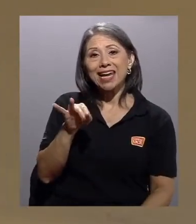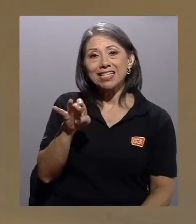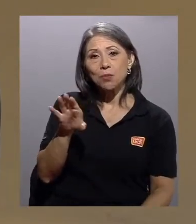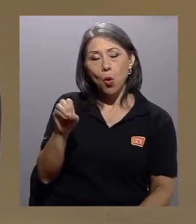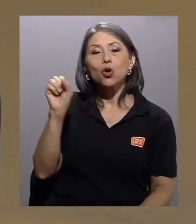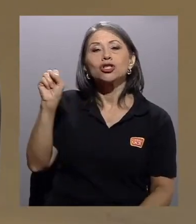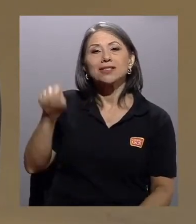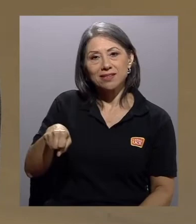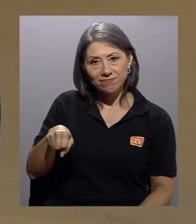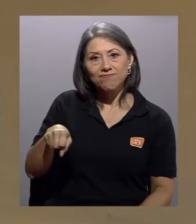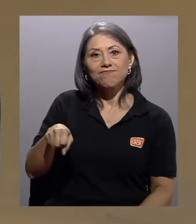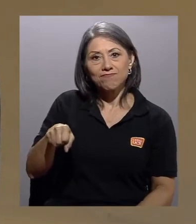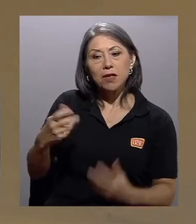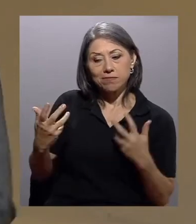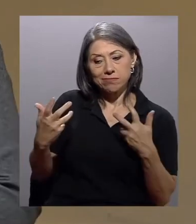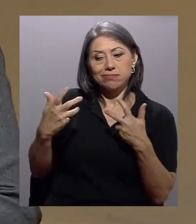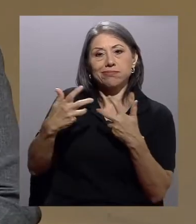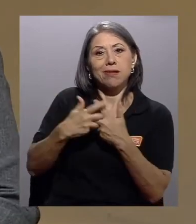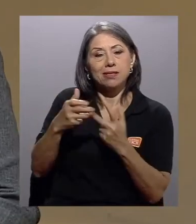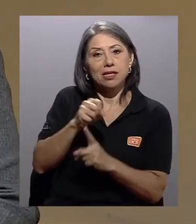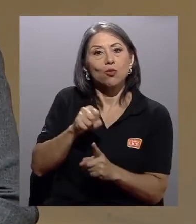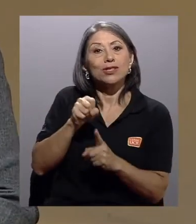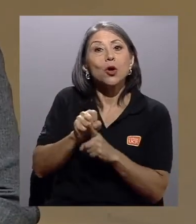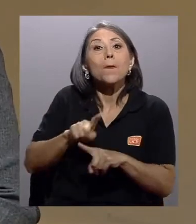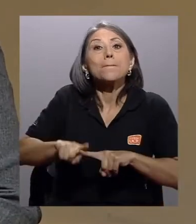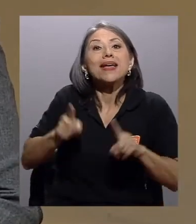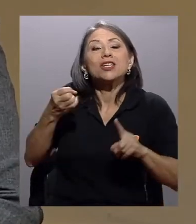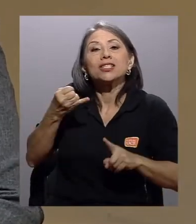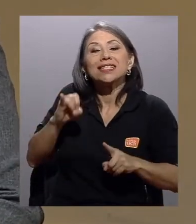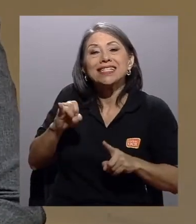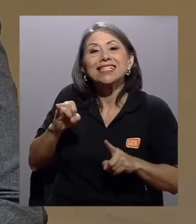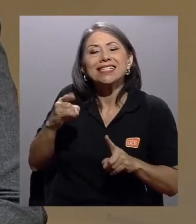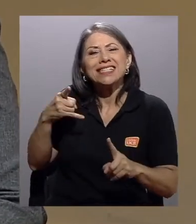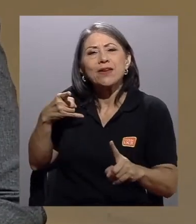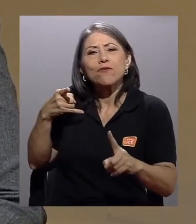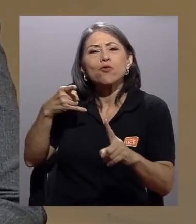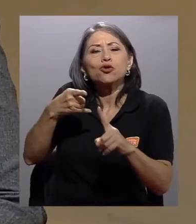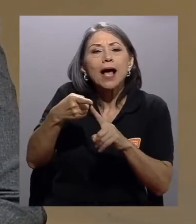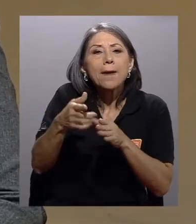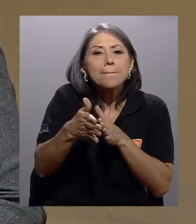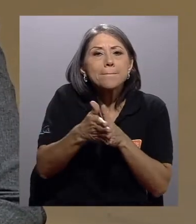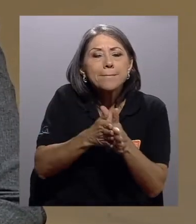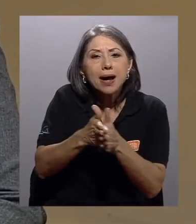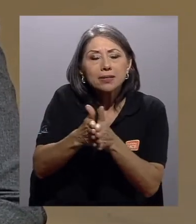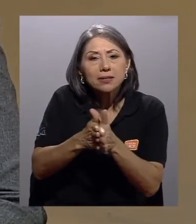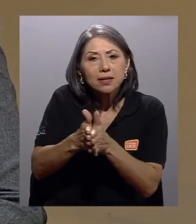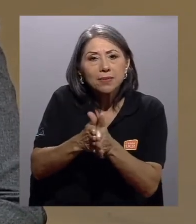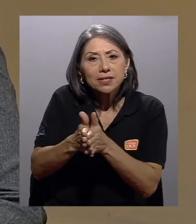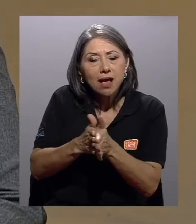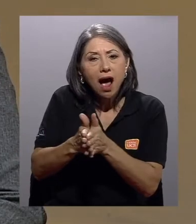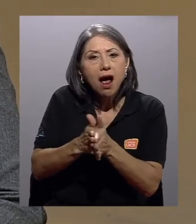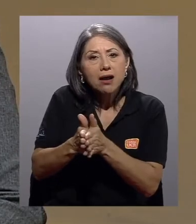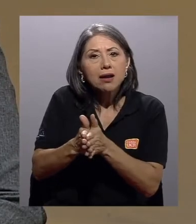totalmente acorde a esta situación que estamos viviendo, en tanto que se busca maximizar,